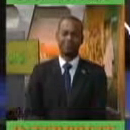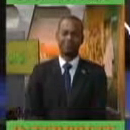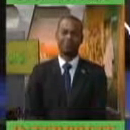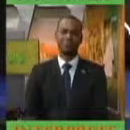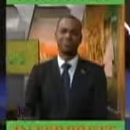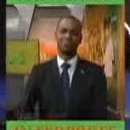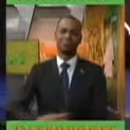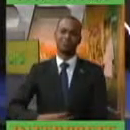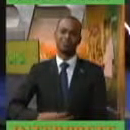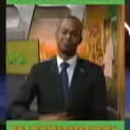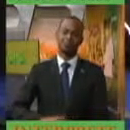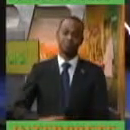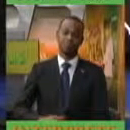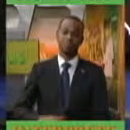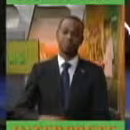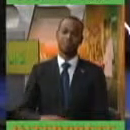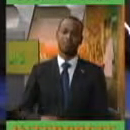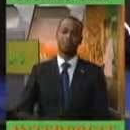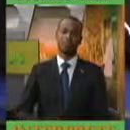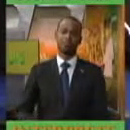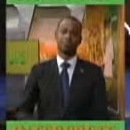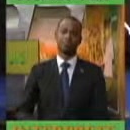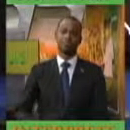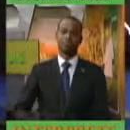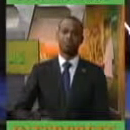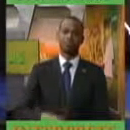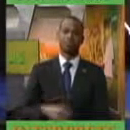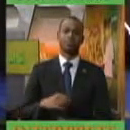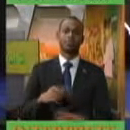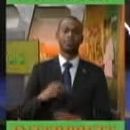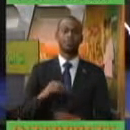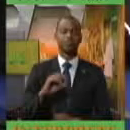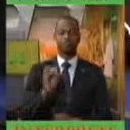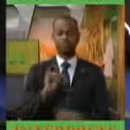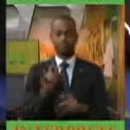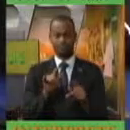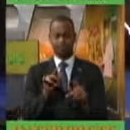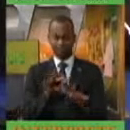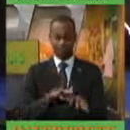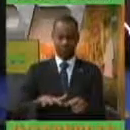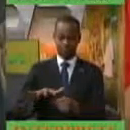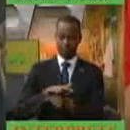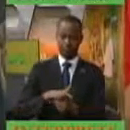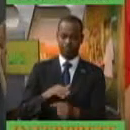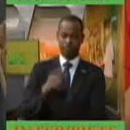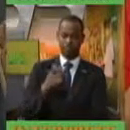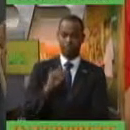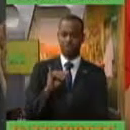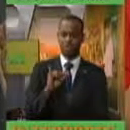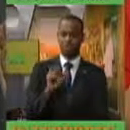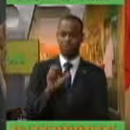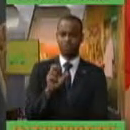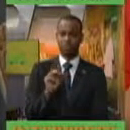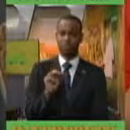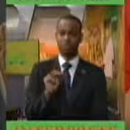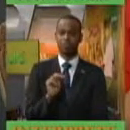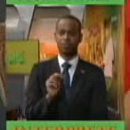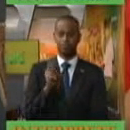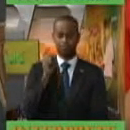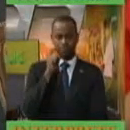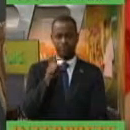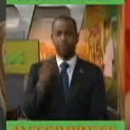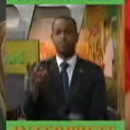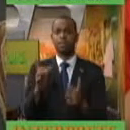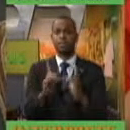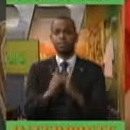Y hablando ya en mi territorio así, ya, tal Guayubín, ver ya que la